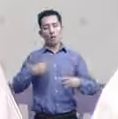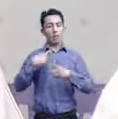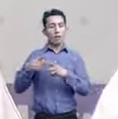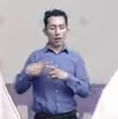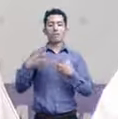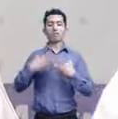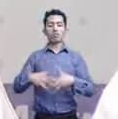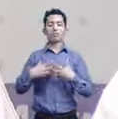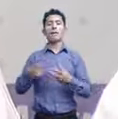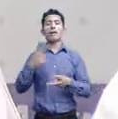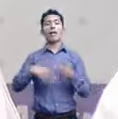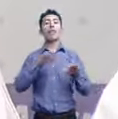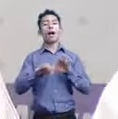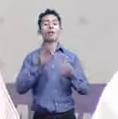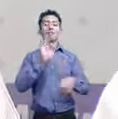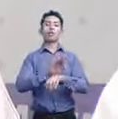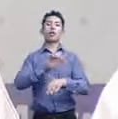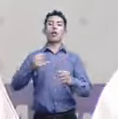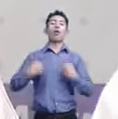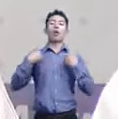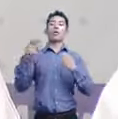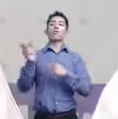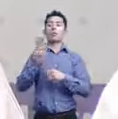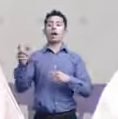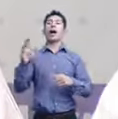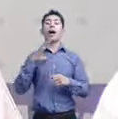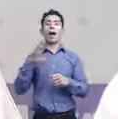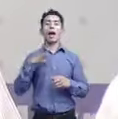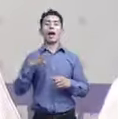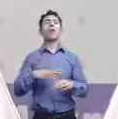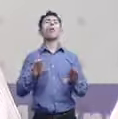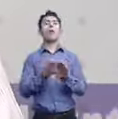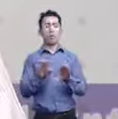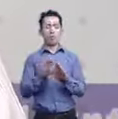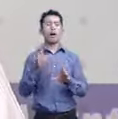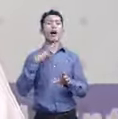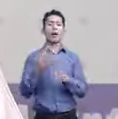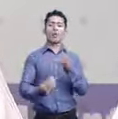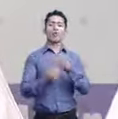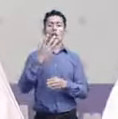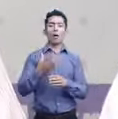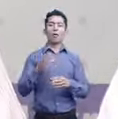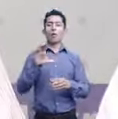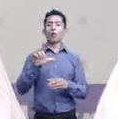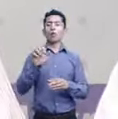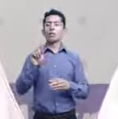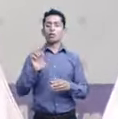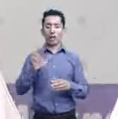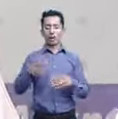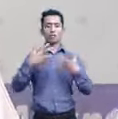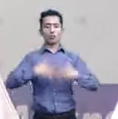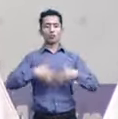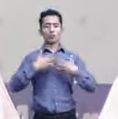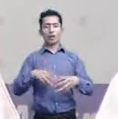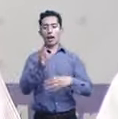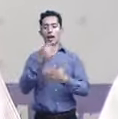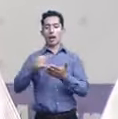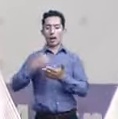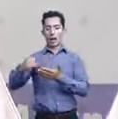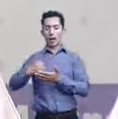otros, generando empleos para los jóvenes profesionistas mediante la creación de un clúster agroindustrial en los